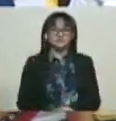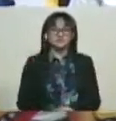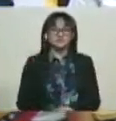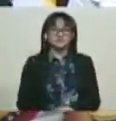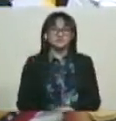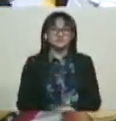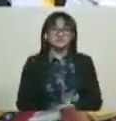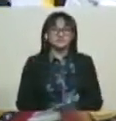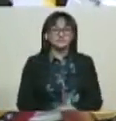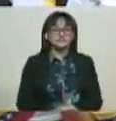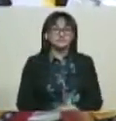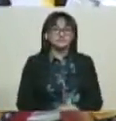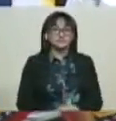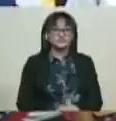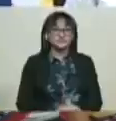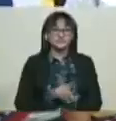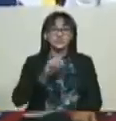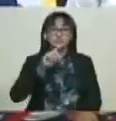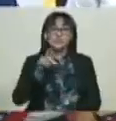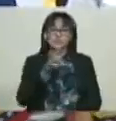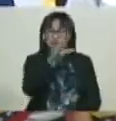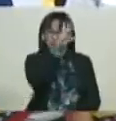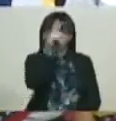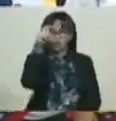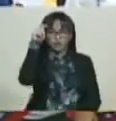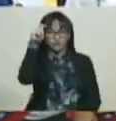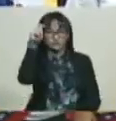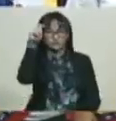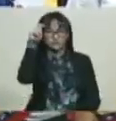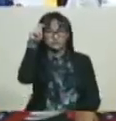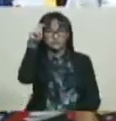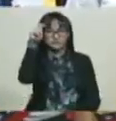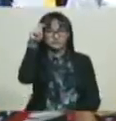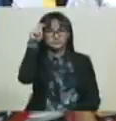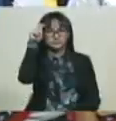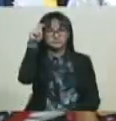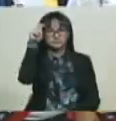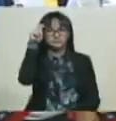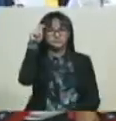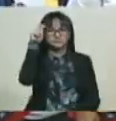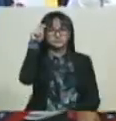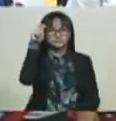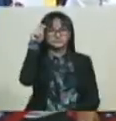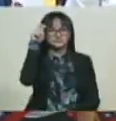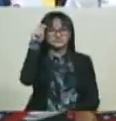y cuando le preguntan a donald trump donald